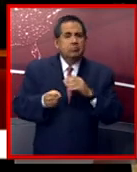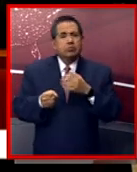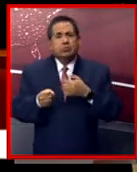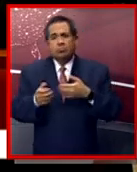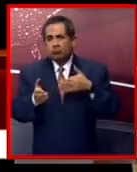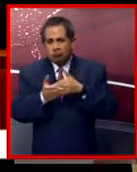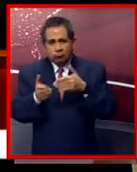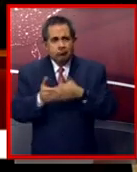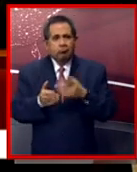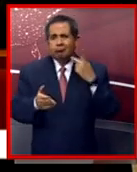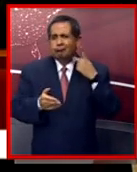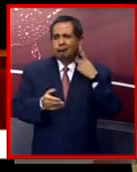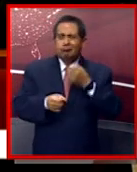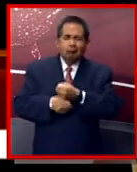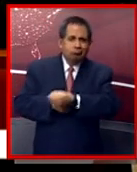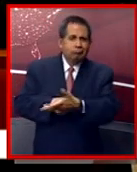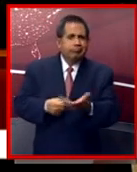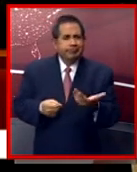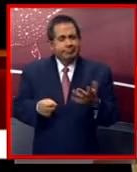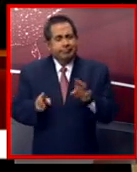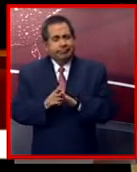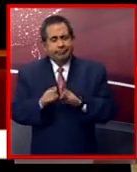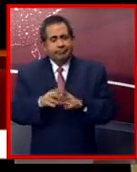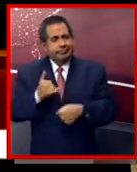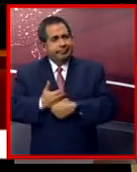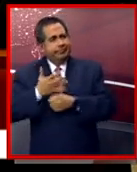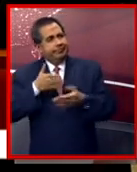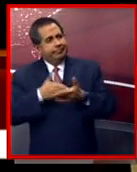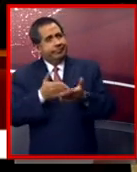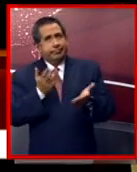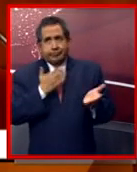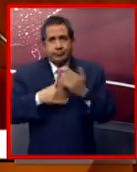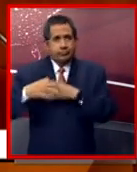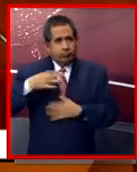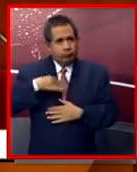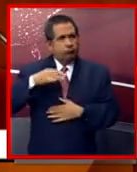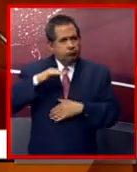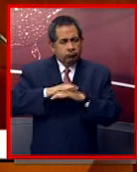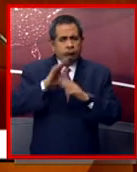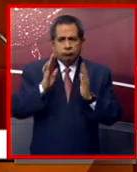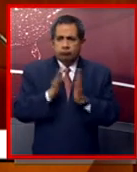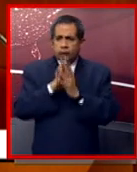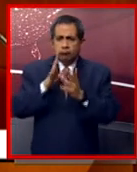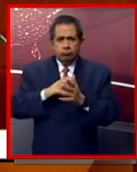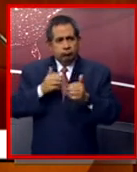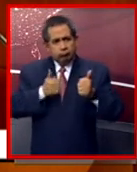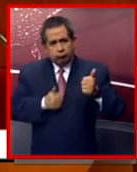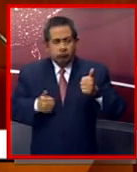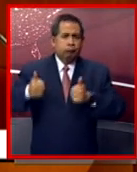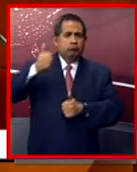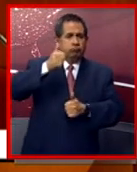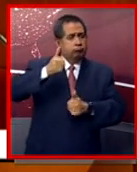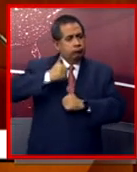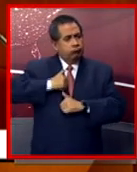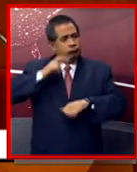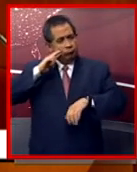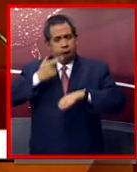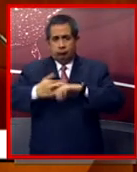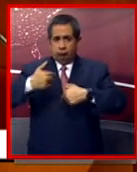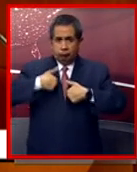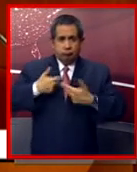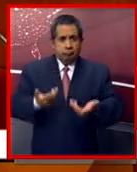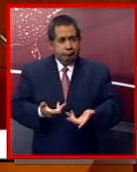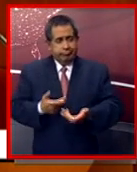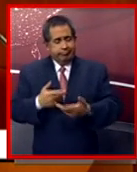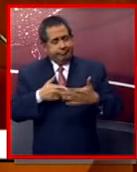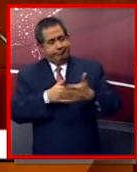política, llegando esto a ser obstáculo para la designación y participación en cargos de representación popular